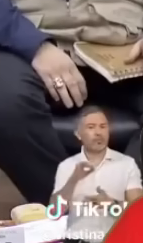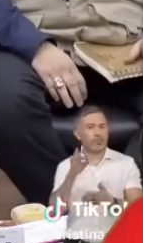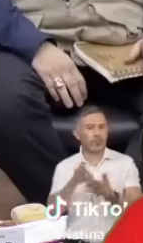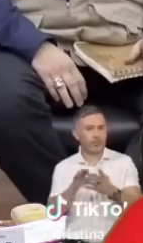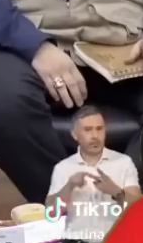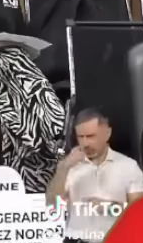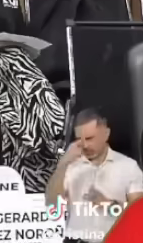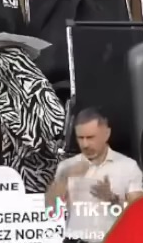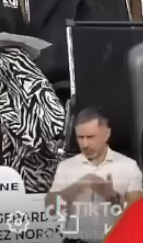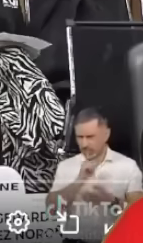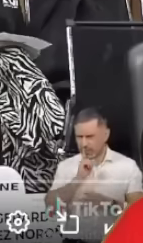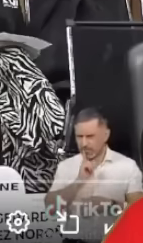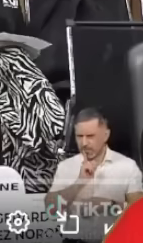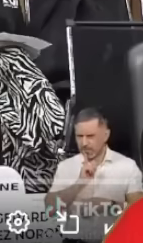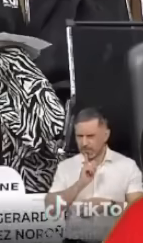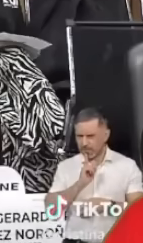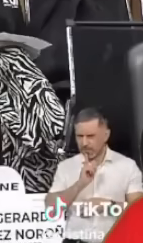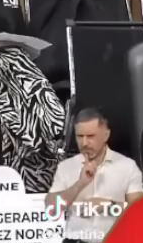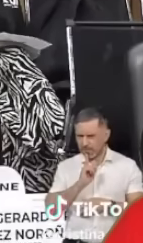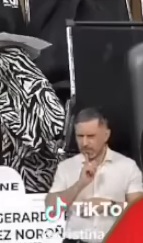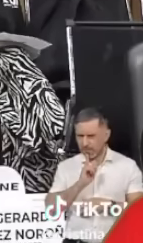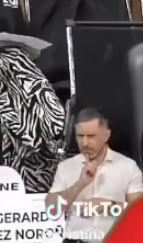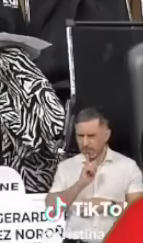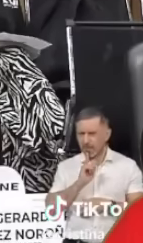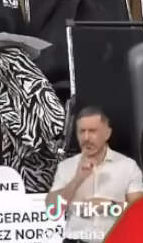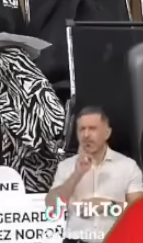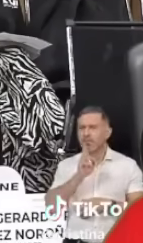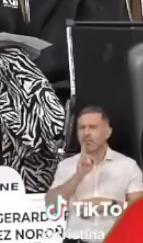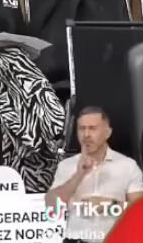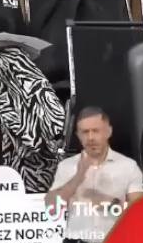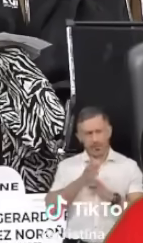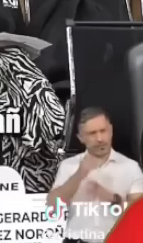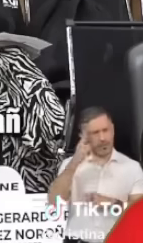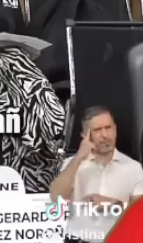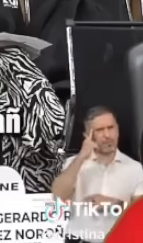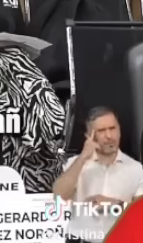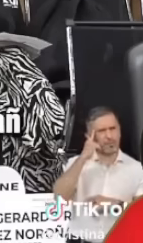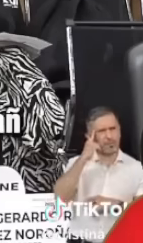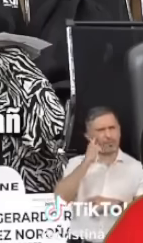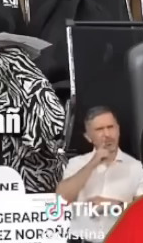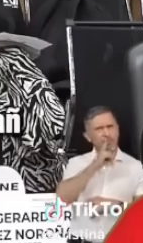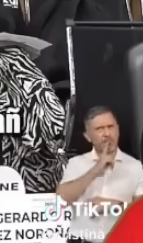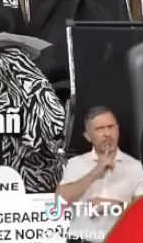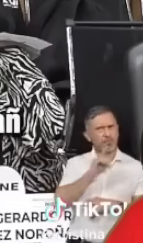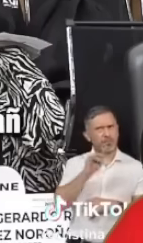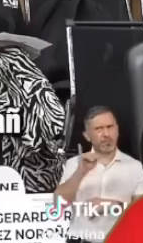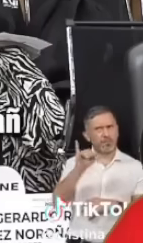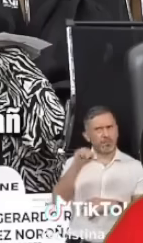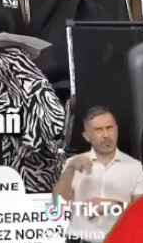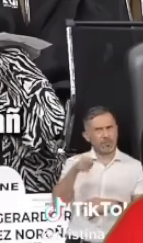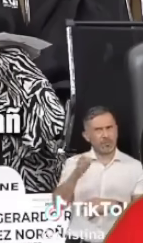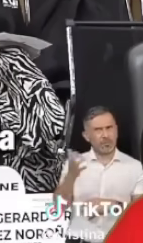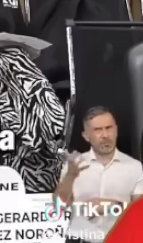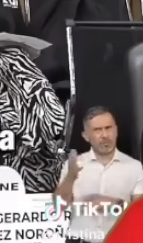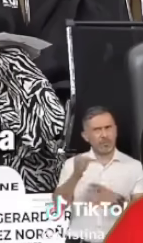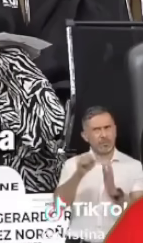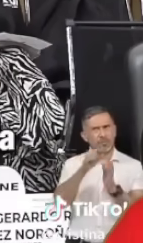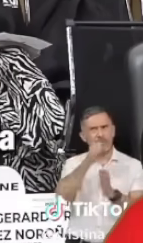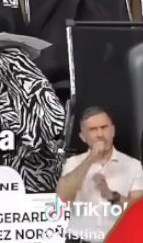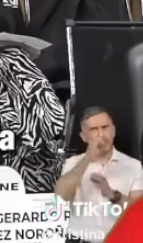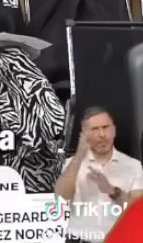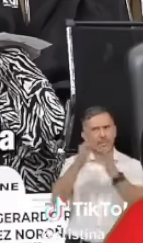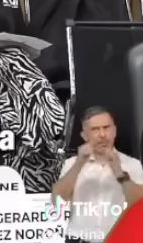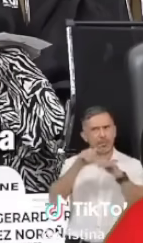coacción del voto Bueno si me voy más atrás lo primero que pensé dije No es cierto el in no puede hacer una campaña de esa naturaleza Es la